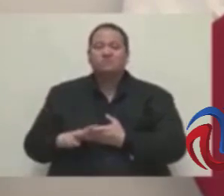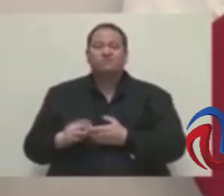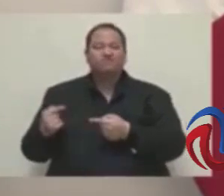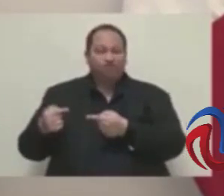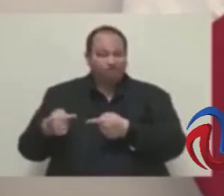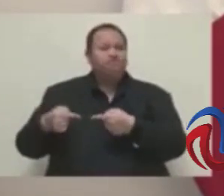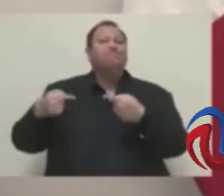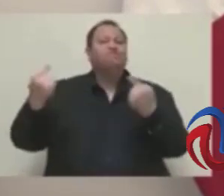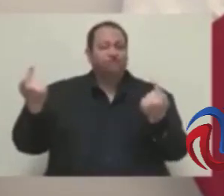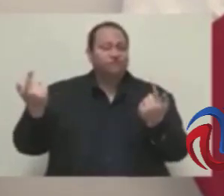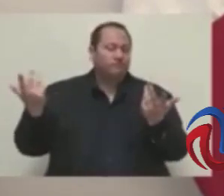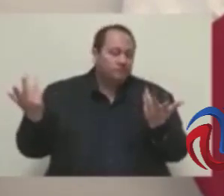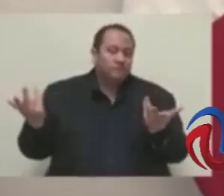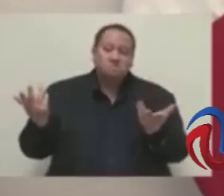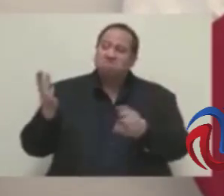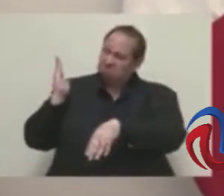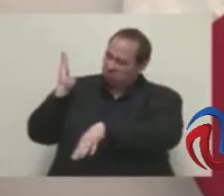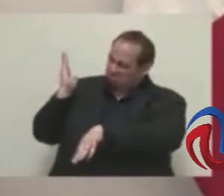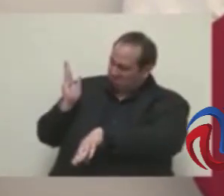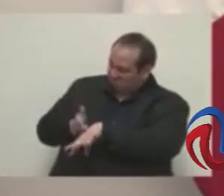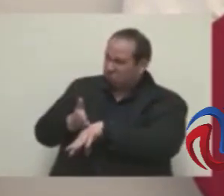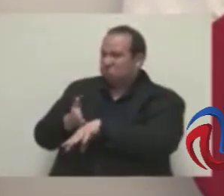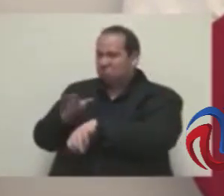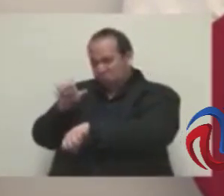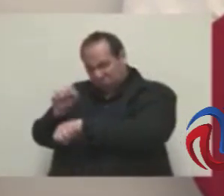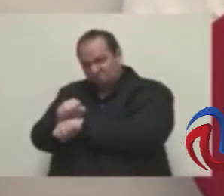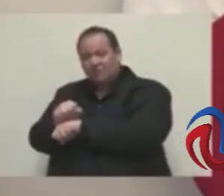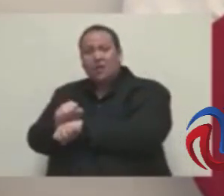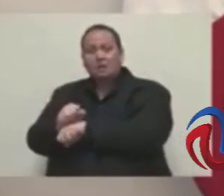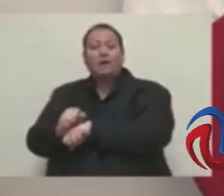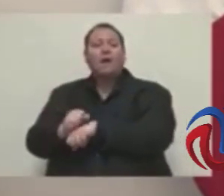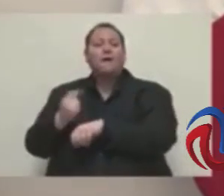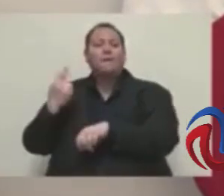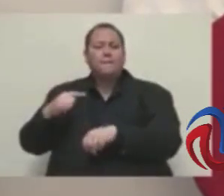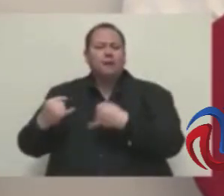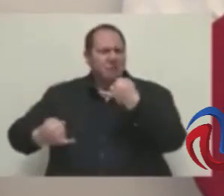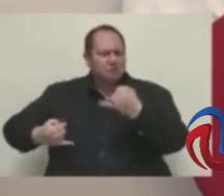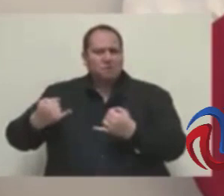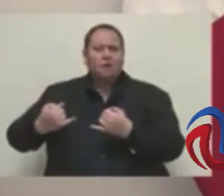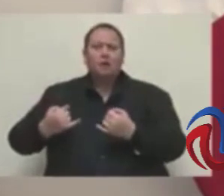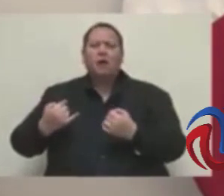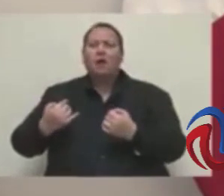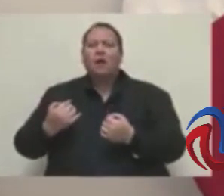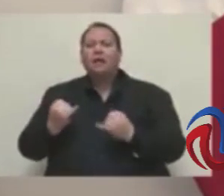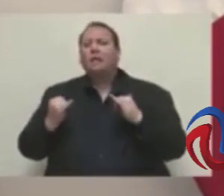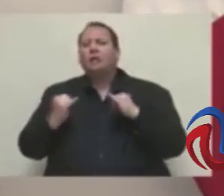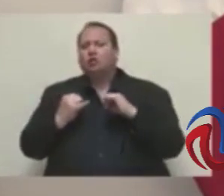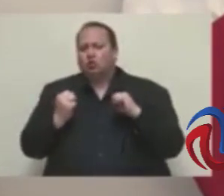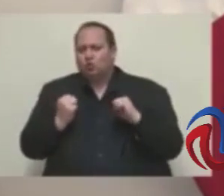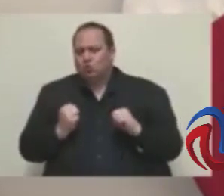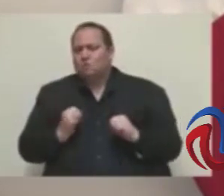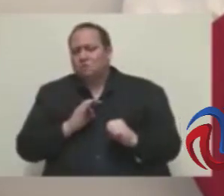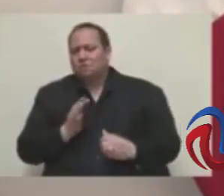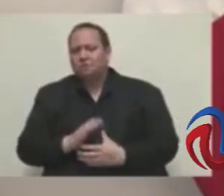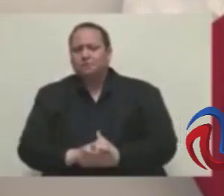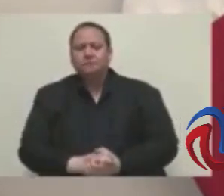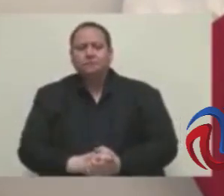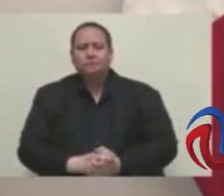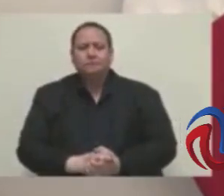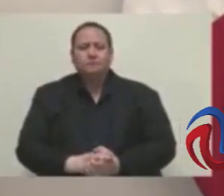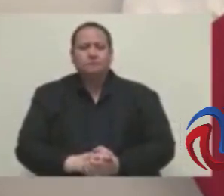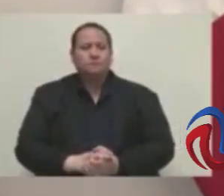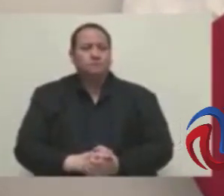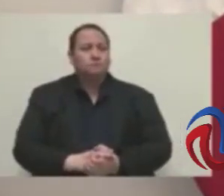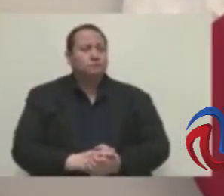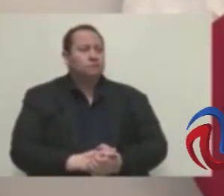consecuencia a precisamente para ir fortaleciendo cosa la institución Sí de esos